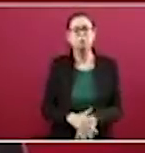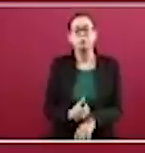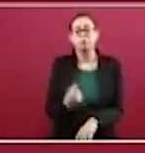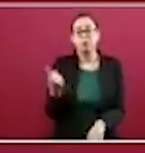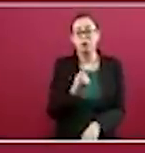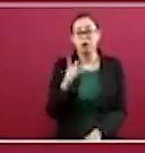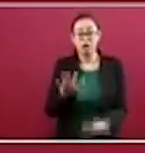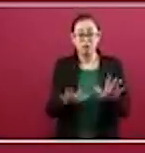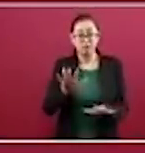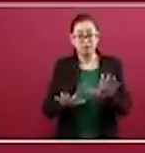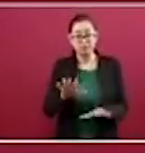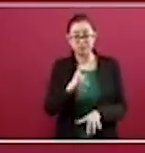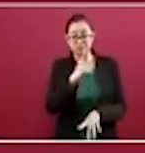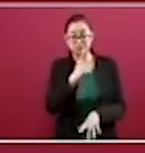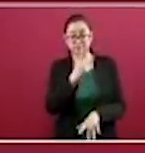muchos carros